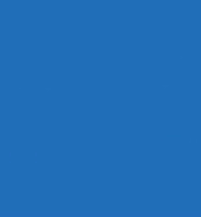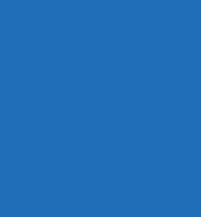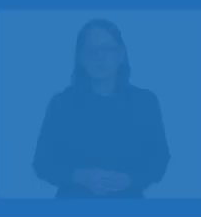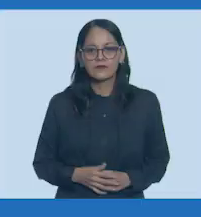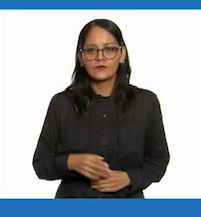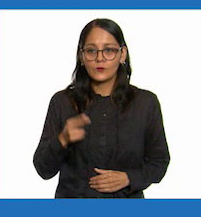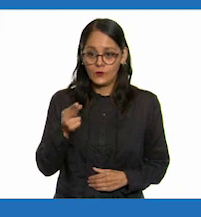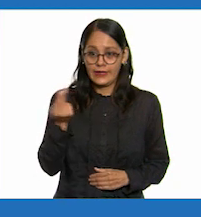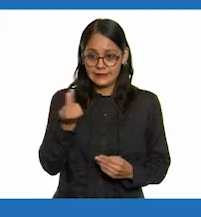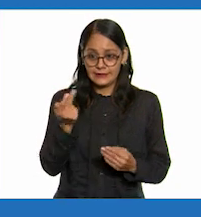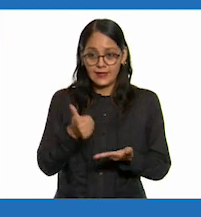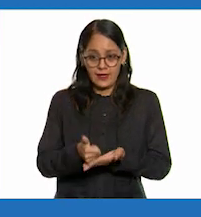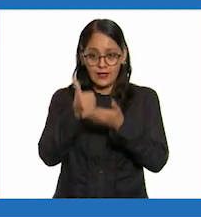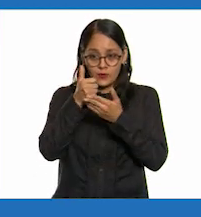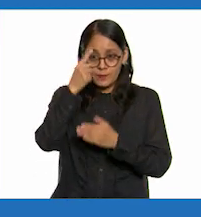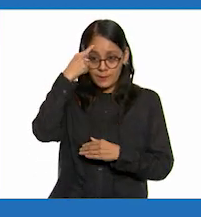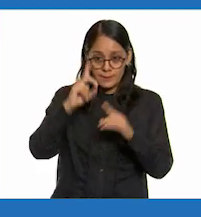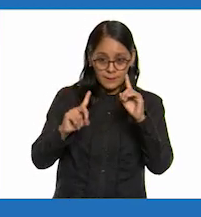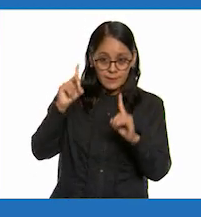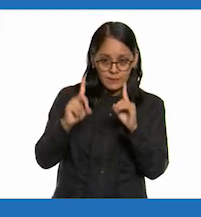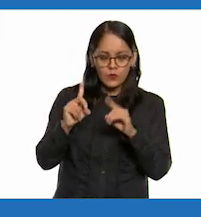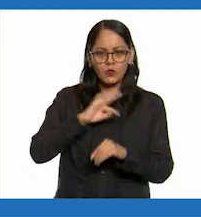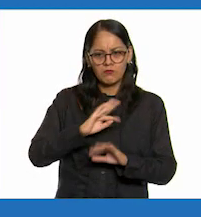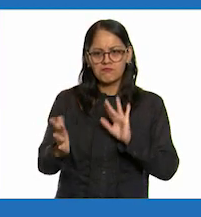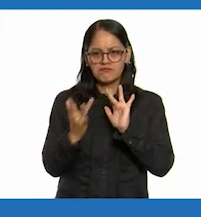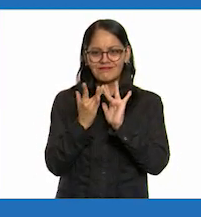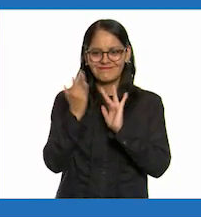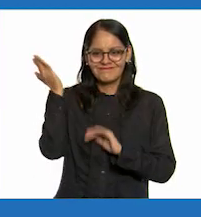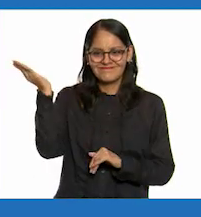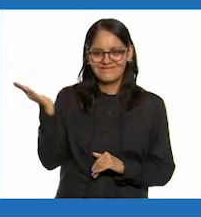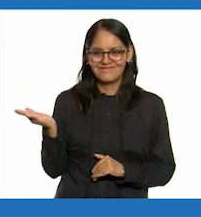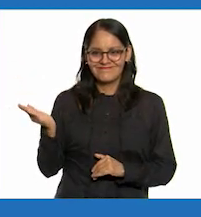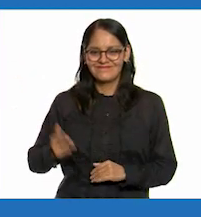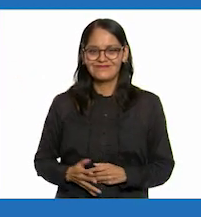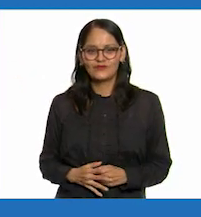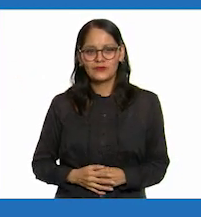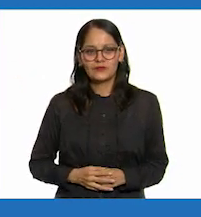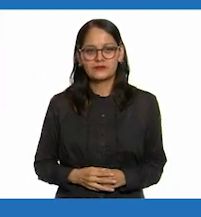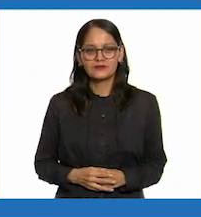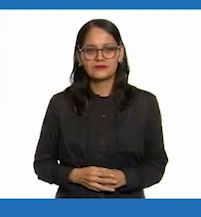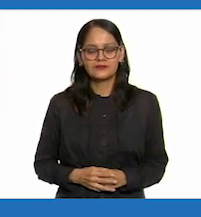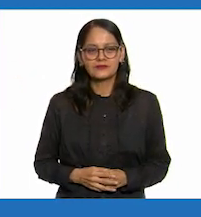Si necesitas ayuda para resolver tus dudas, contáctanos.